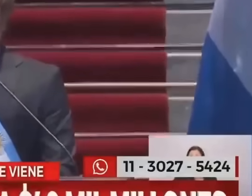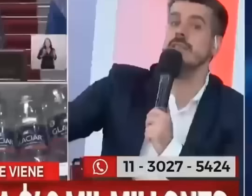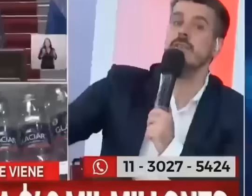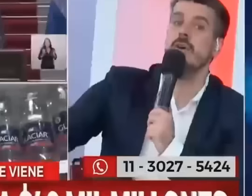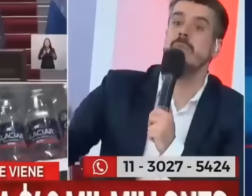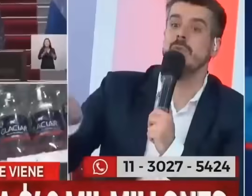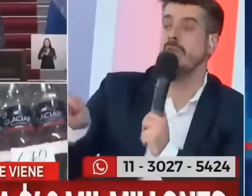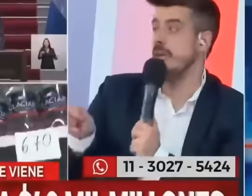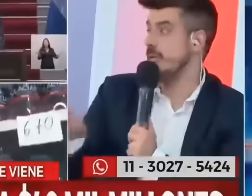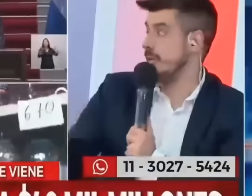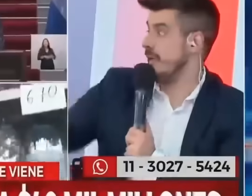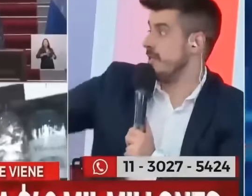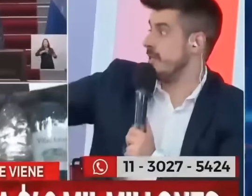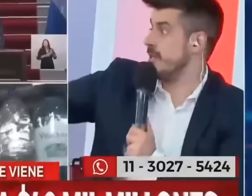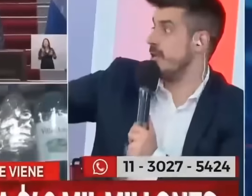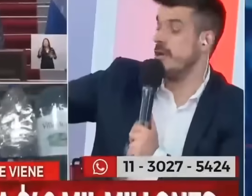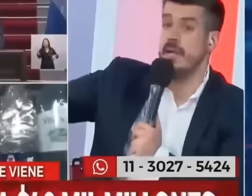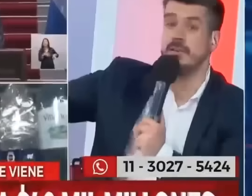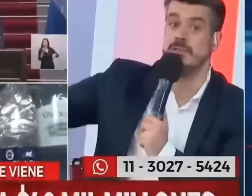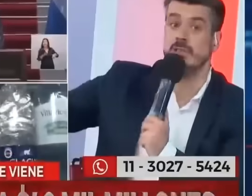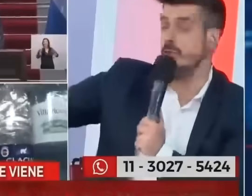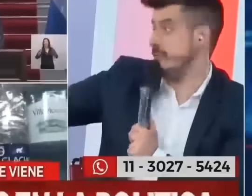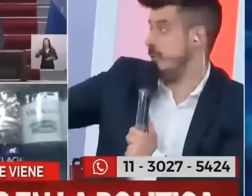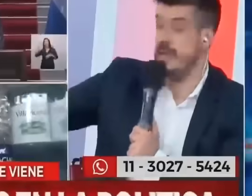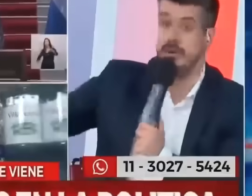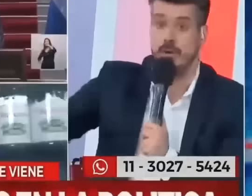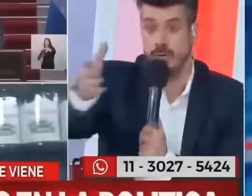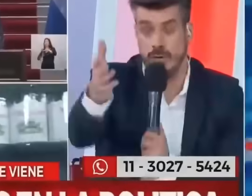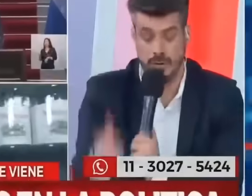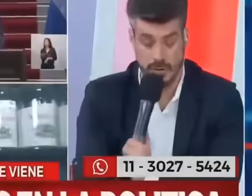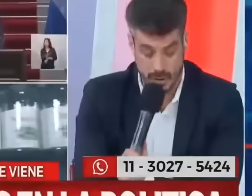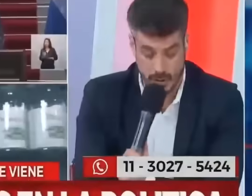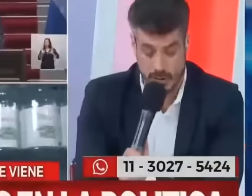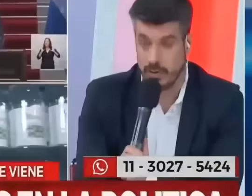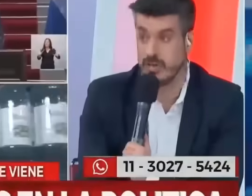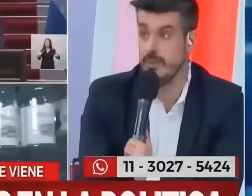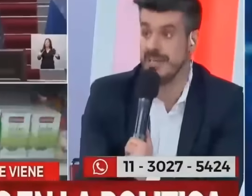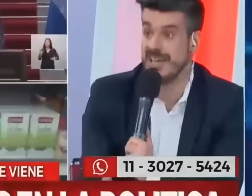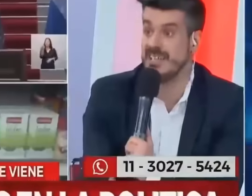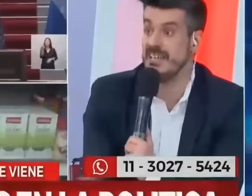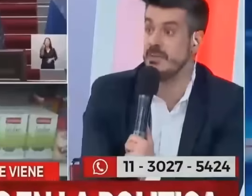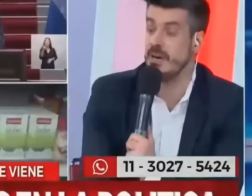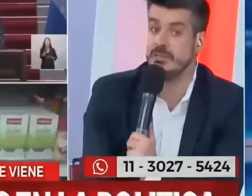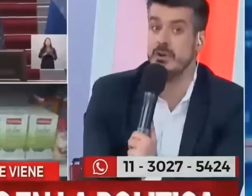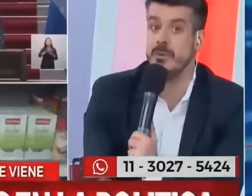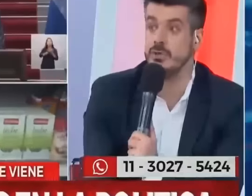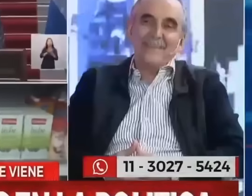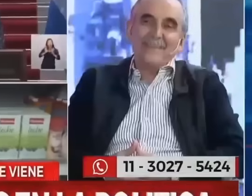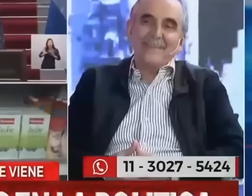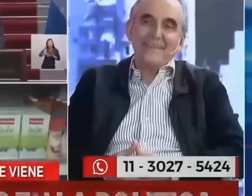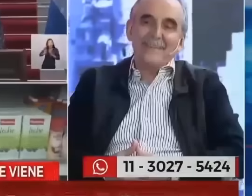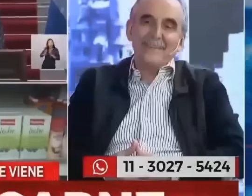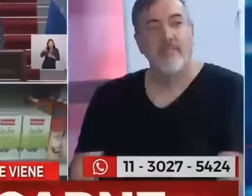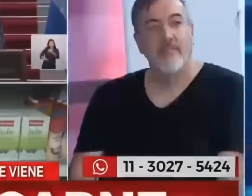es tomando el modelo que quizás el señor el señor moreno lo que nos acompaña que está directamente relacionado lo que pasó